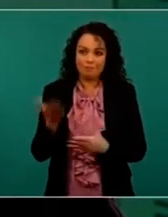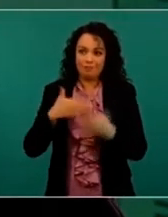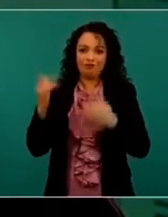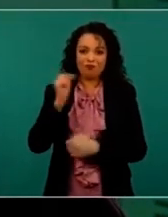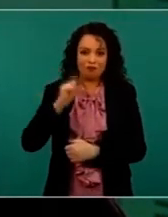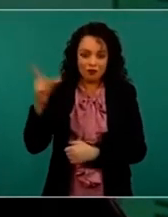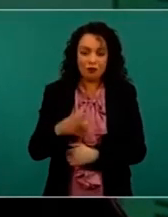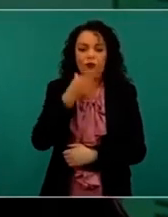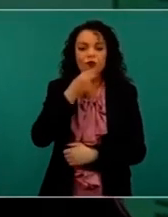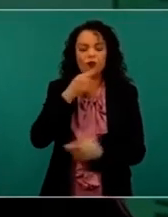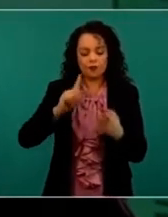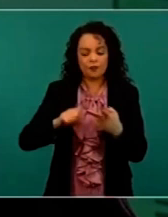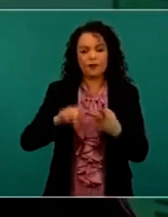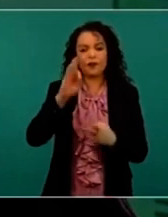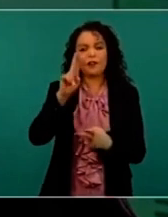Fernando Valenzuela,